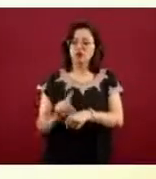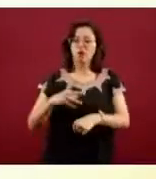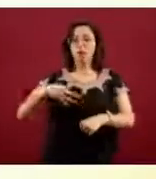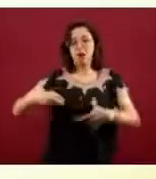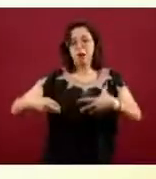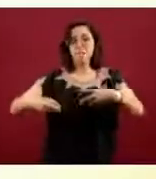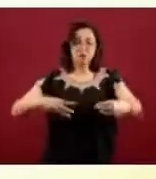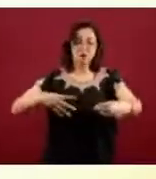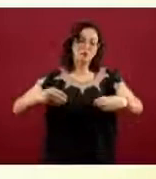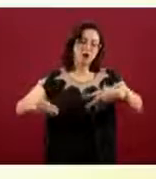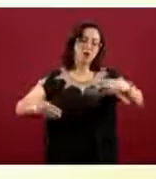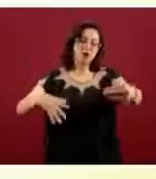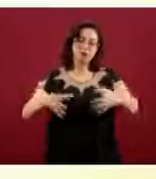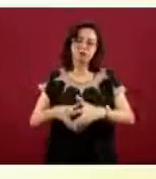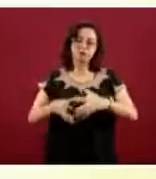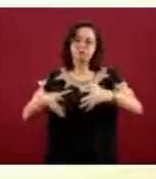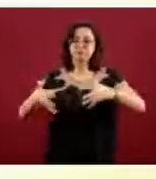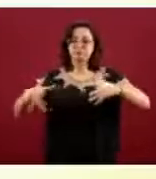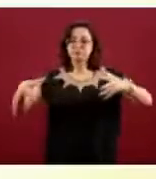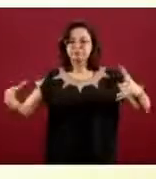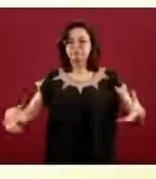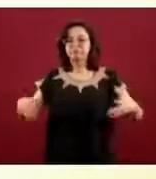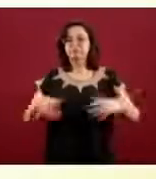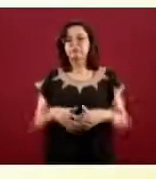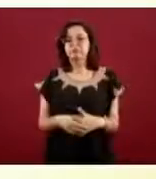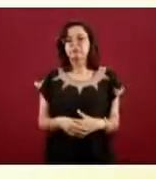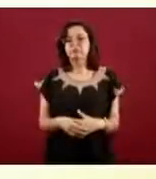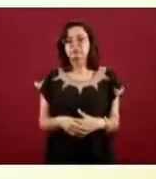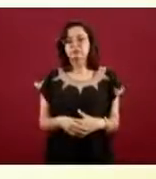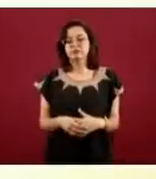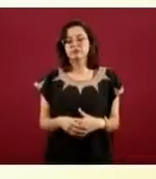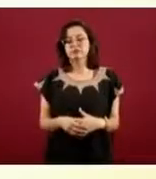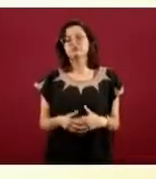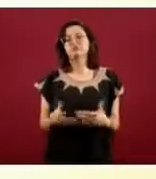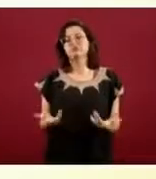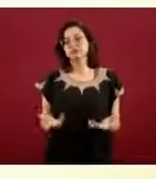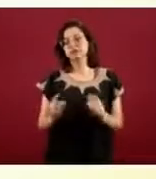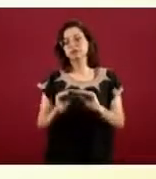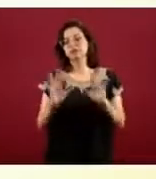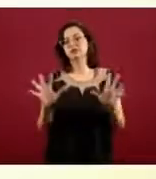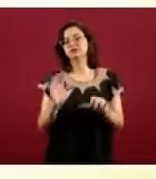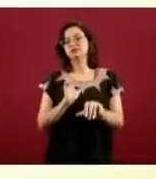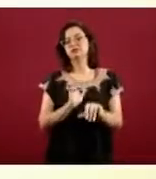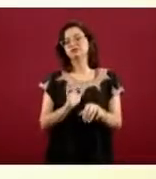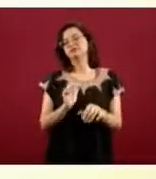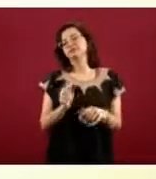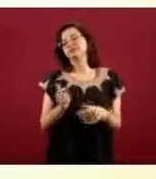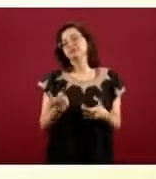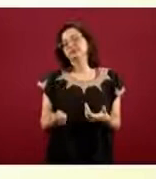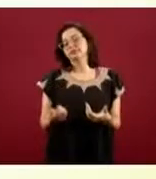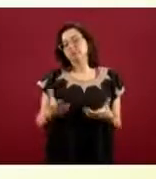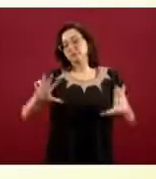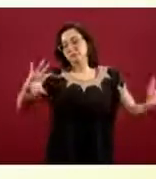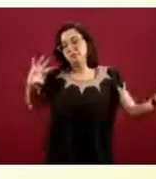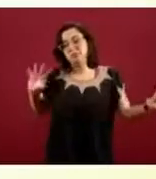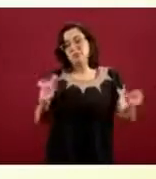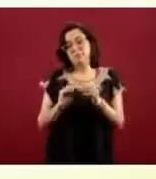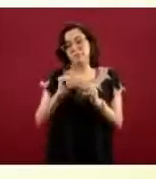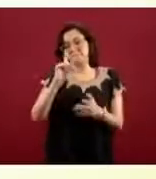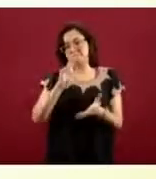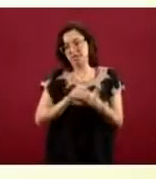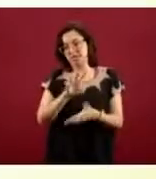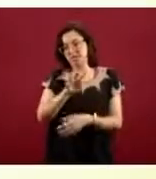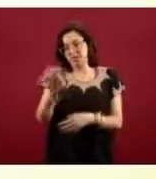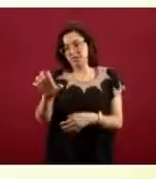se han estado confirmando y han estado pasando lógicamente al número que tenemos, y durante la